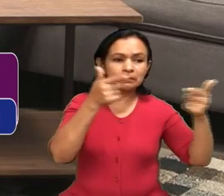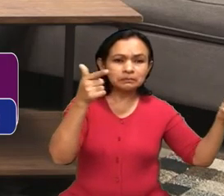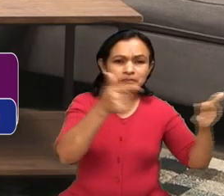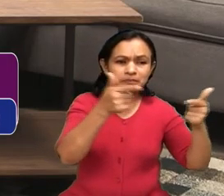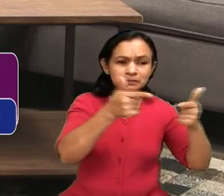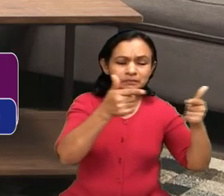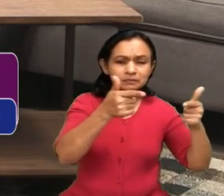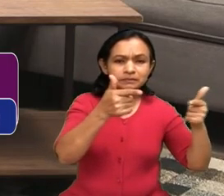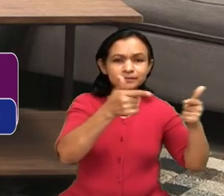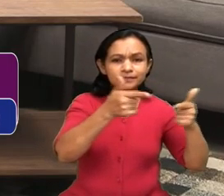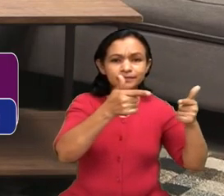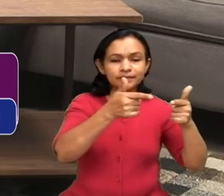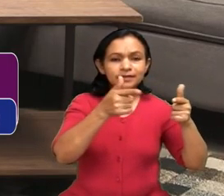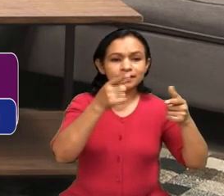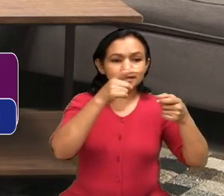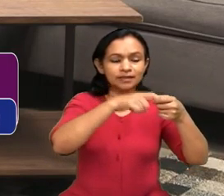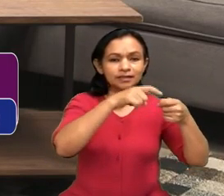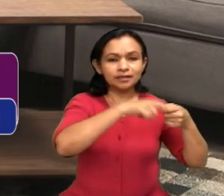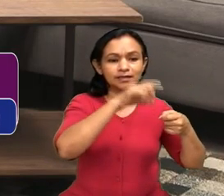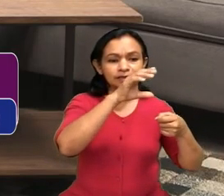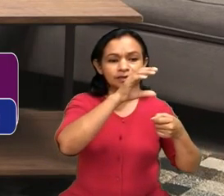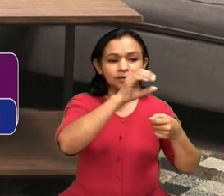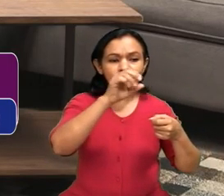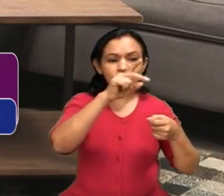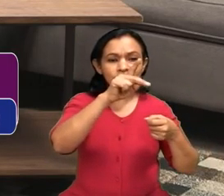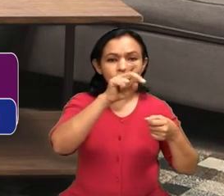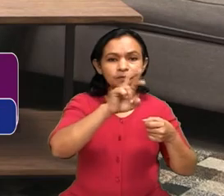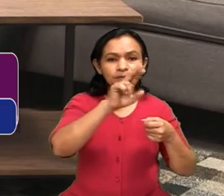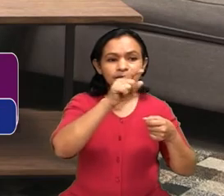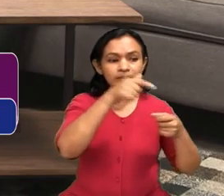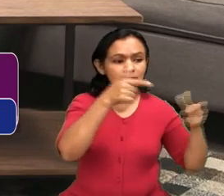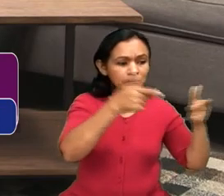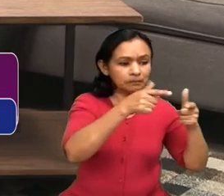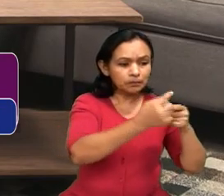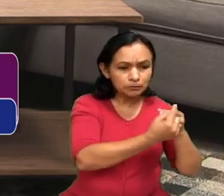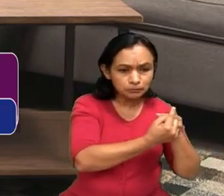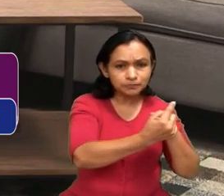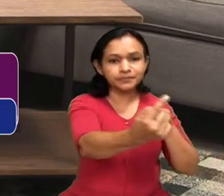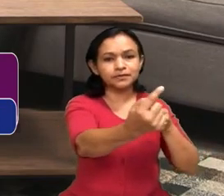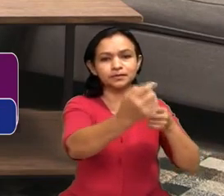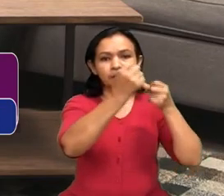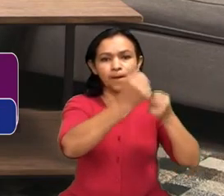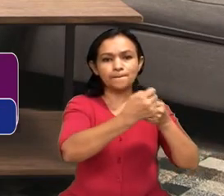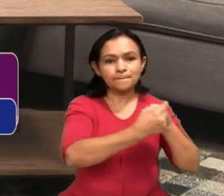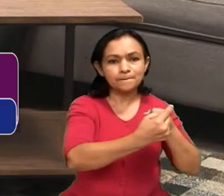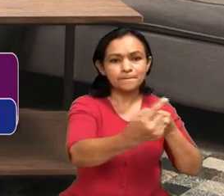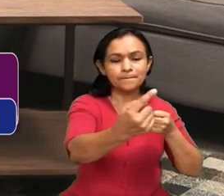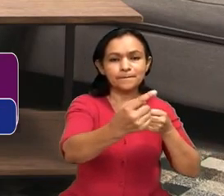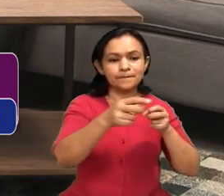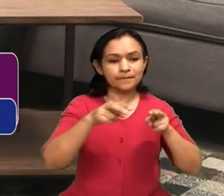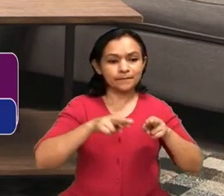hacen en las cooperativas. En la ribera del río Coco, así es. En la cooperativa de Río Coco.